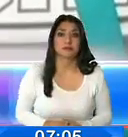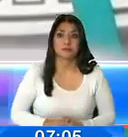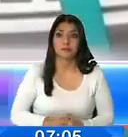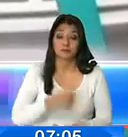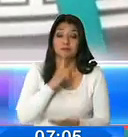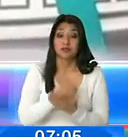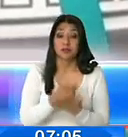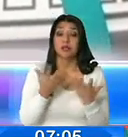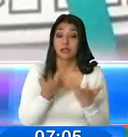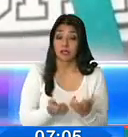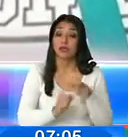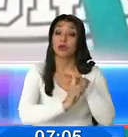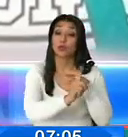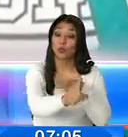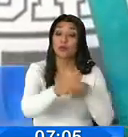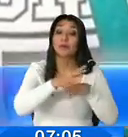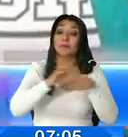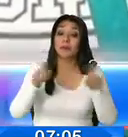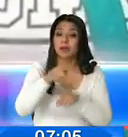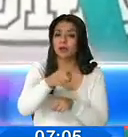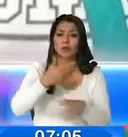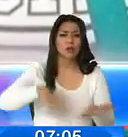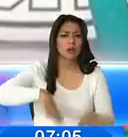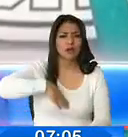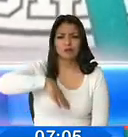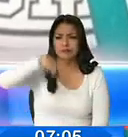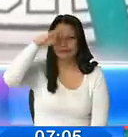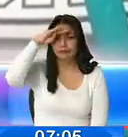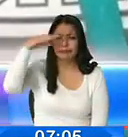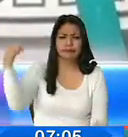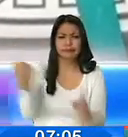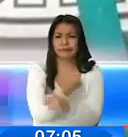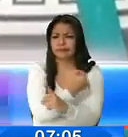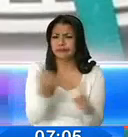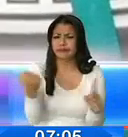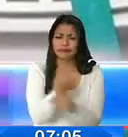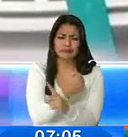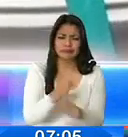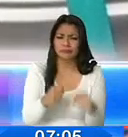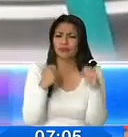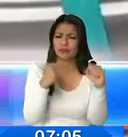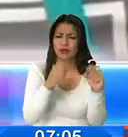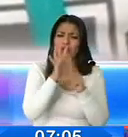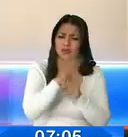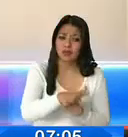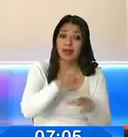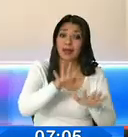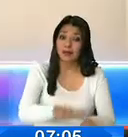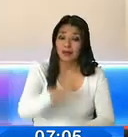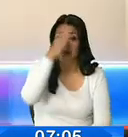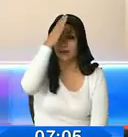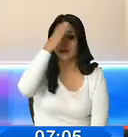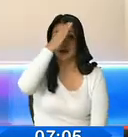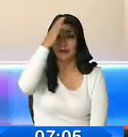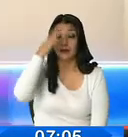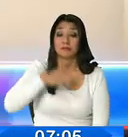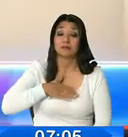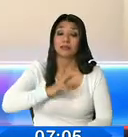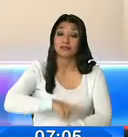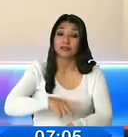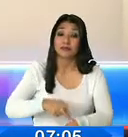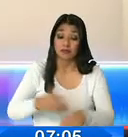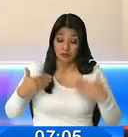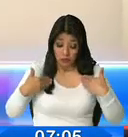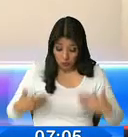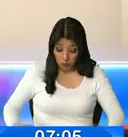él quiso huir, pero quiso huir porque ya está harto de los golpes, los maltratos que le dan en esta clínica. Mi sobrino está todo golpeado,